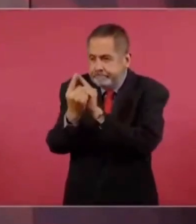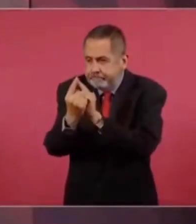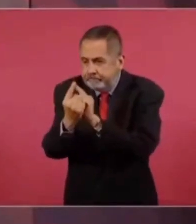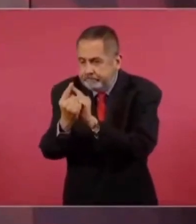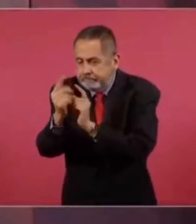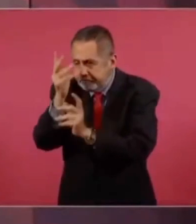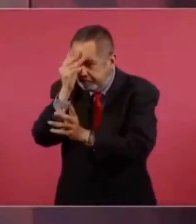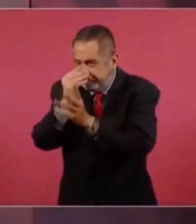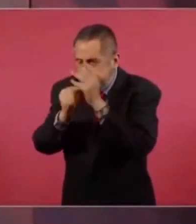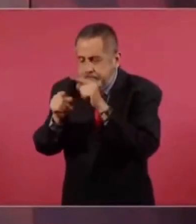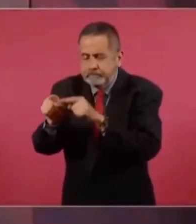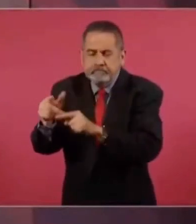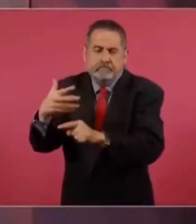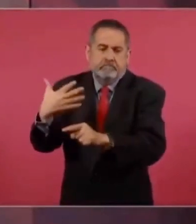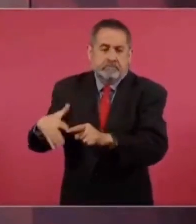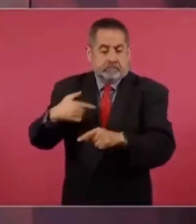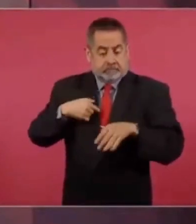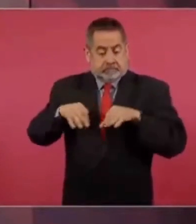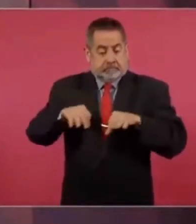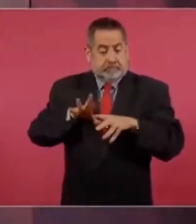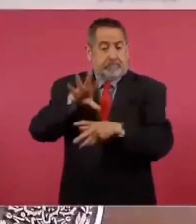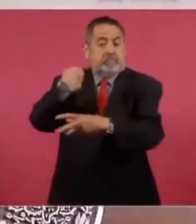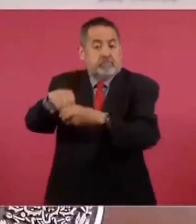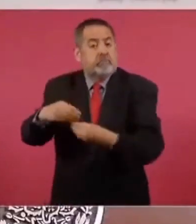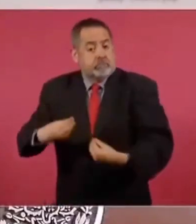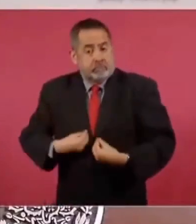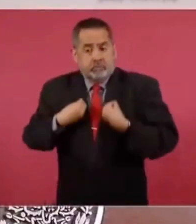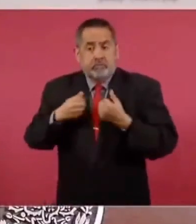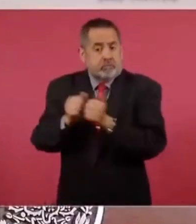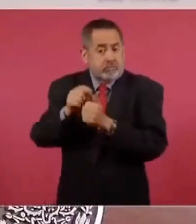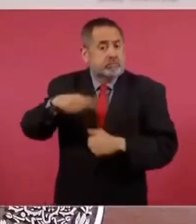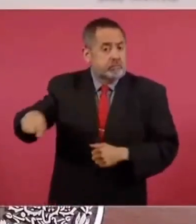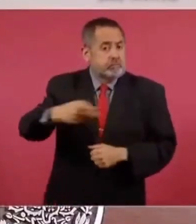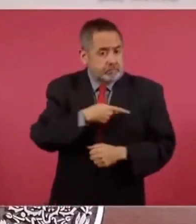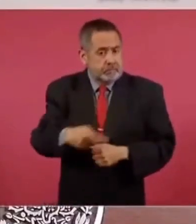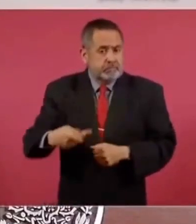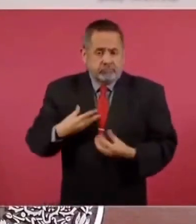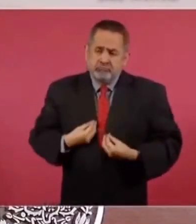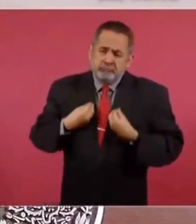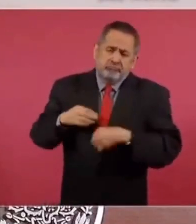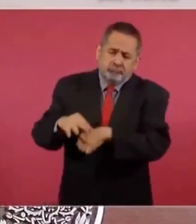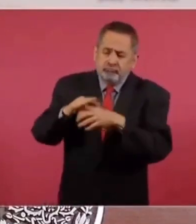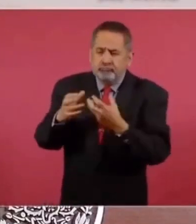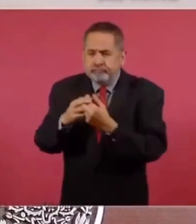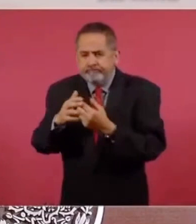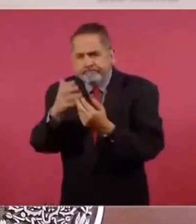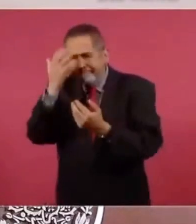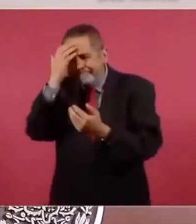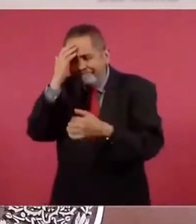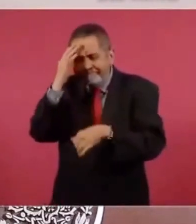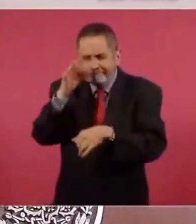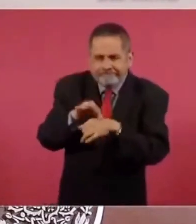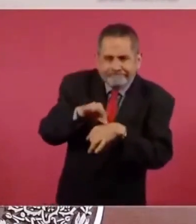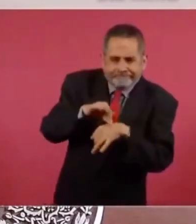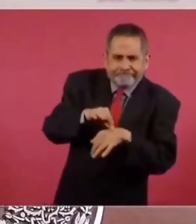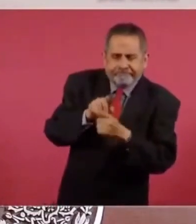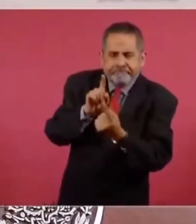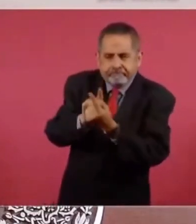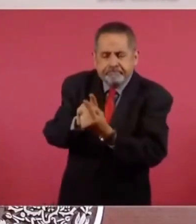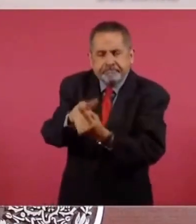Mi trabajo en las comunidades indígenas, viviendo entre los pobres, conociendo de cerca esa